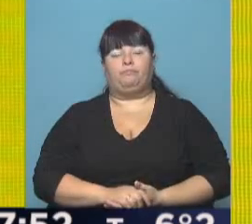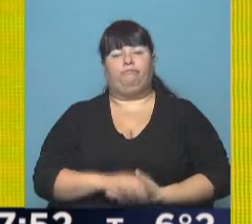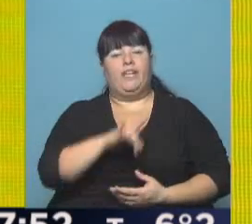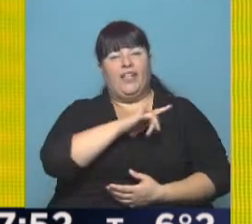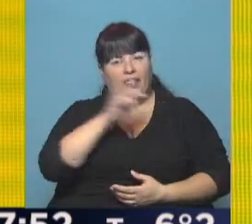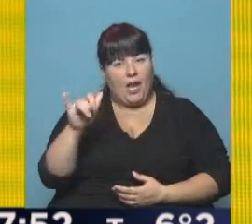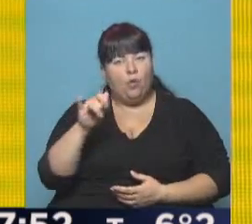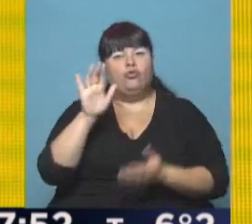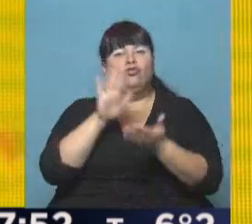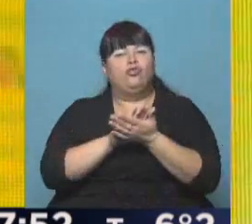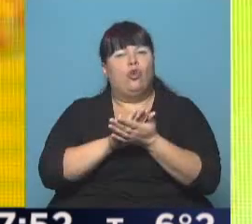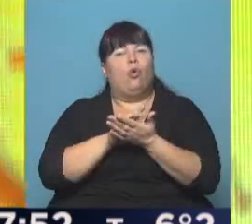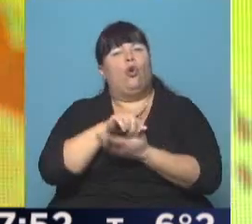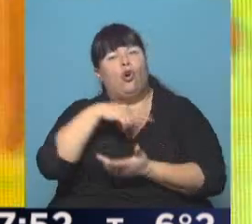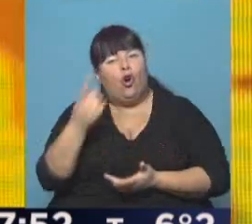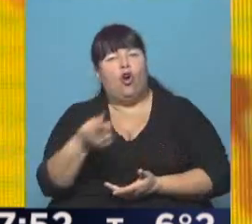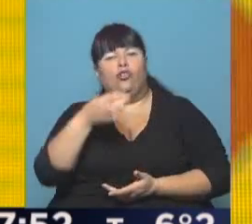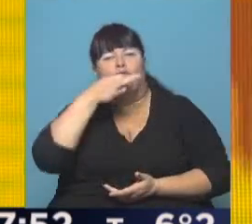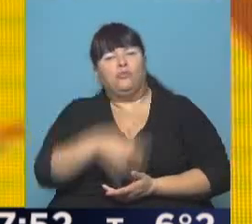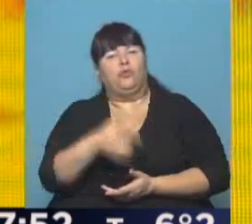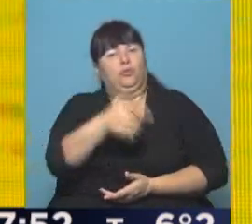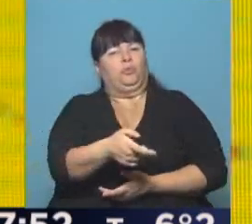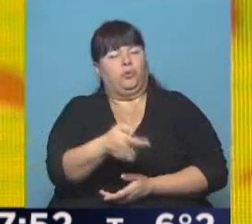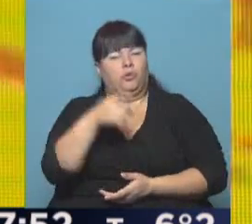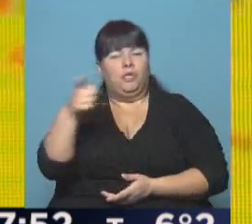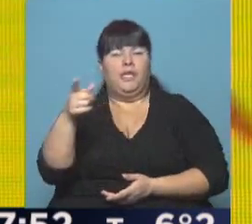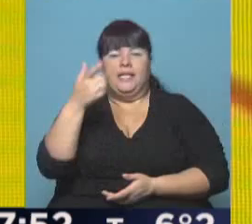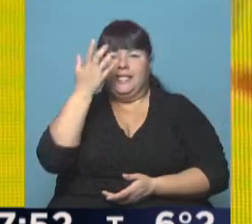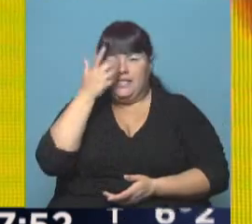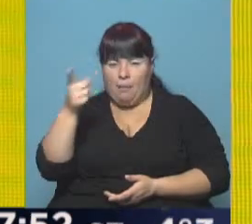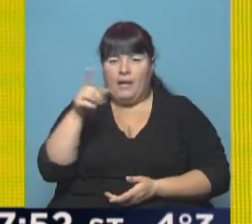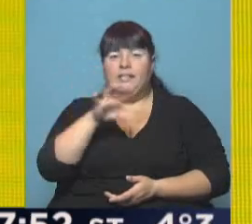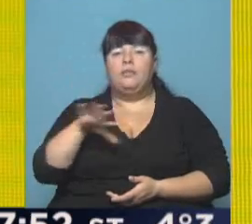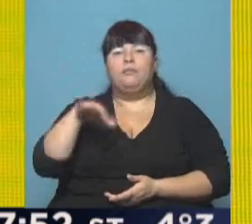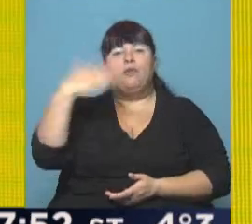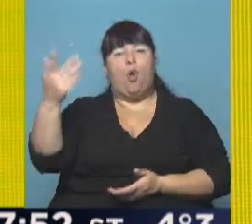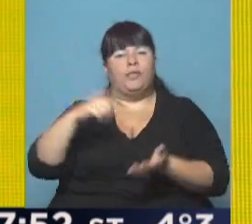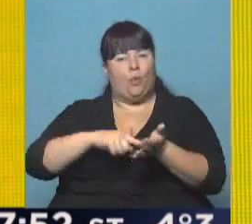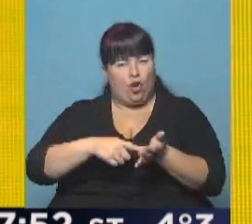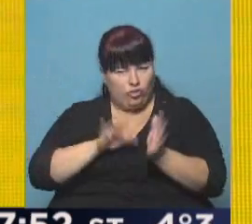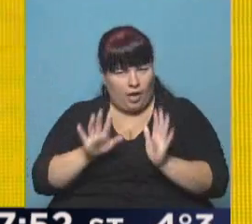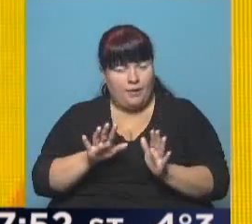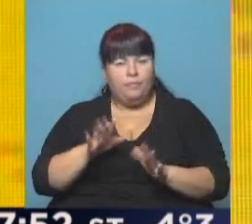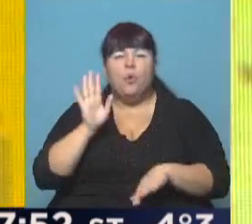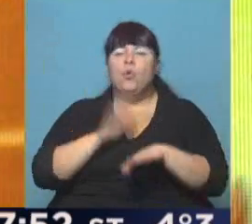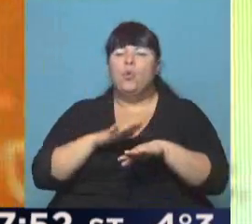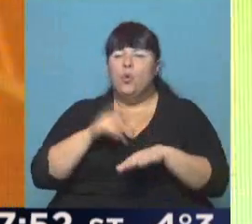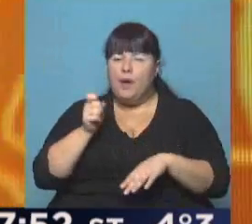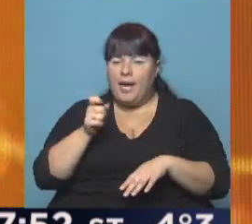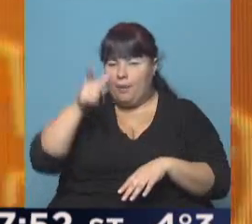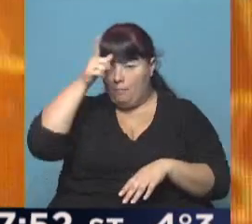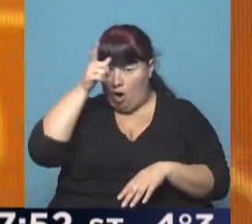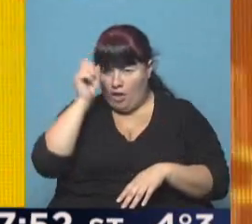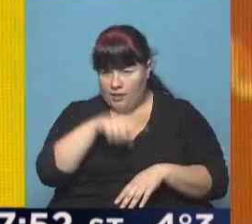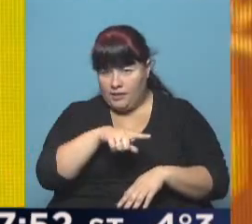Hay una denuncia de un caso, de un nuevo caso de gatillo fácil en San Martín, en la provincia de Buenos Aires. El involucrado es un